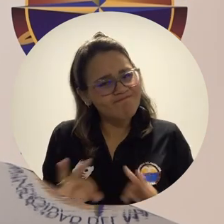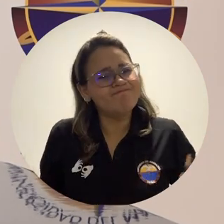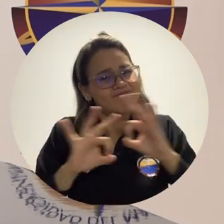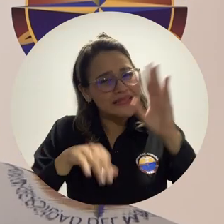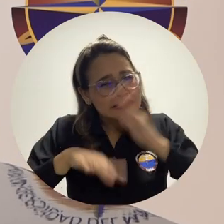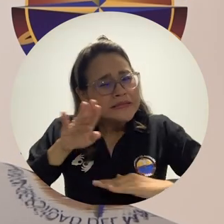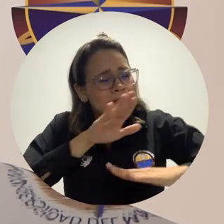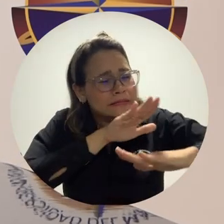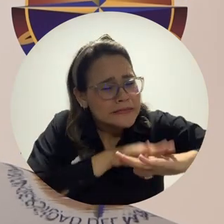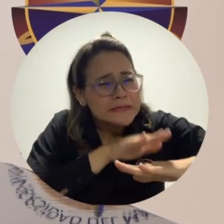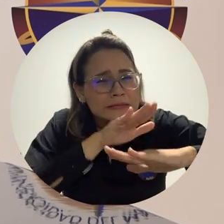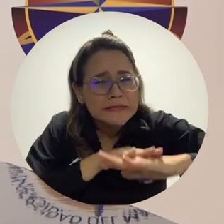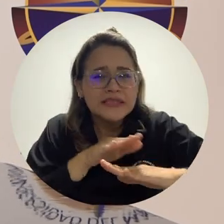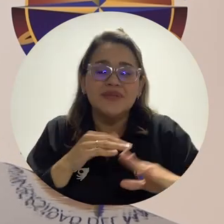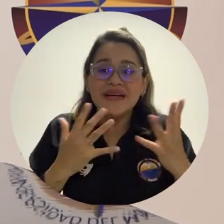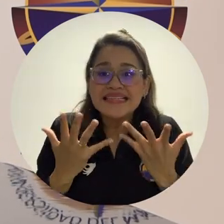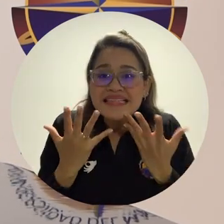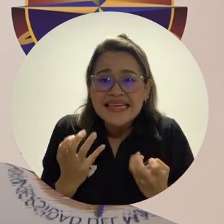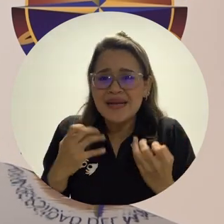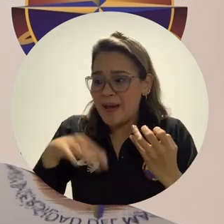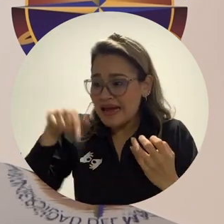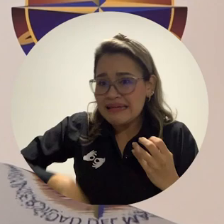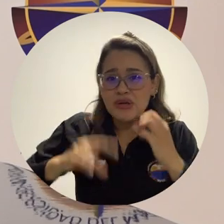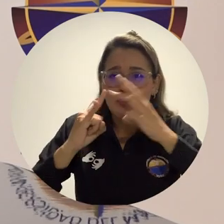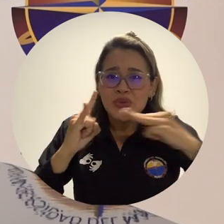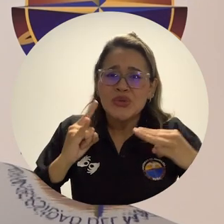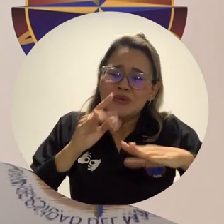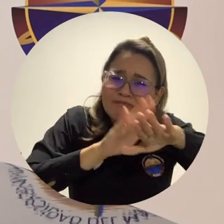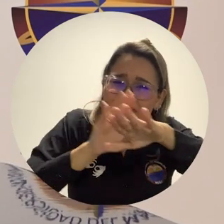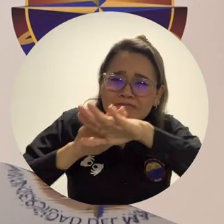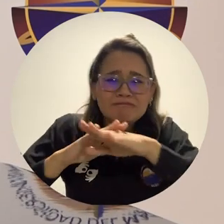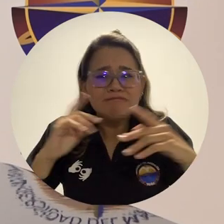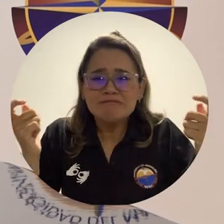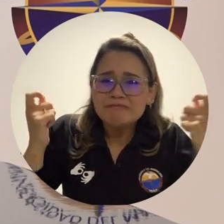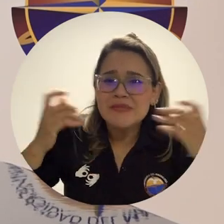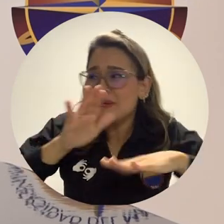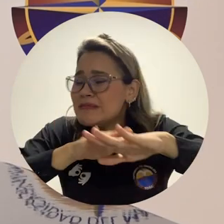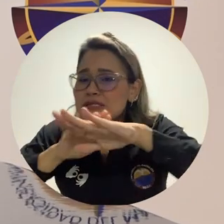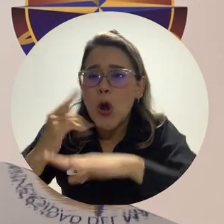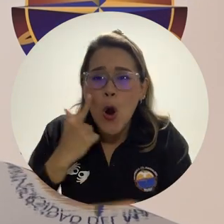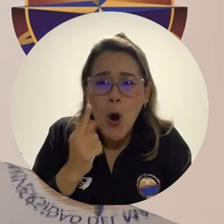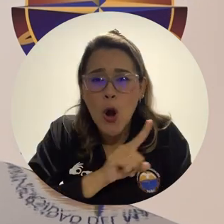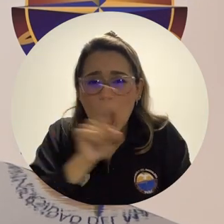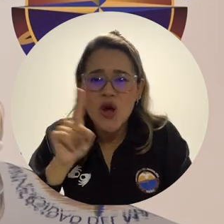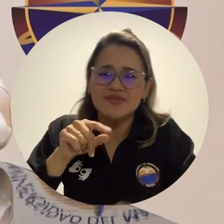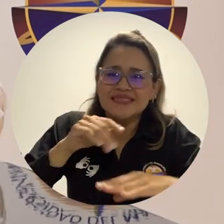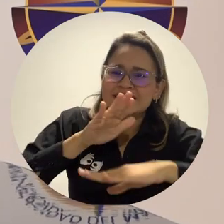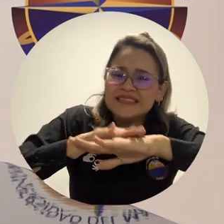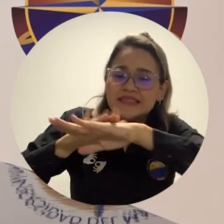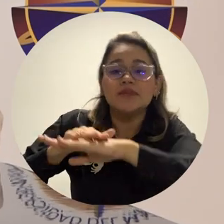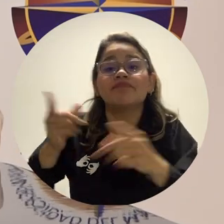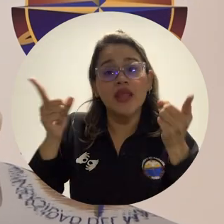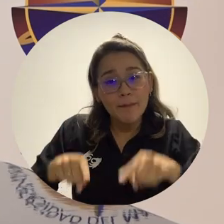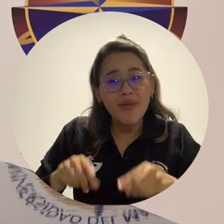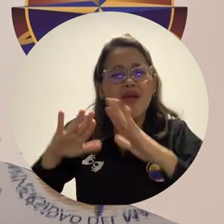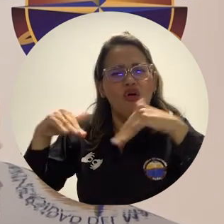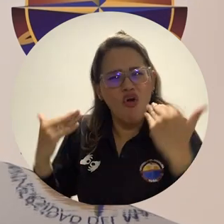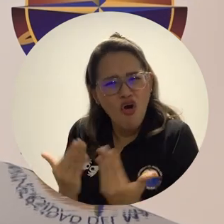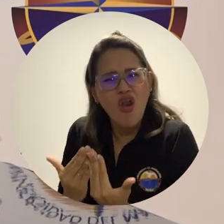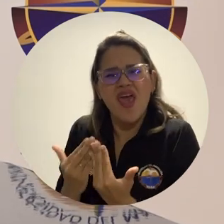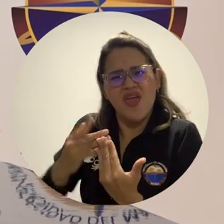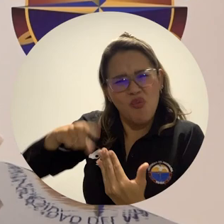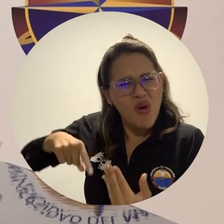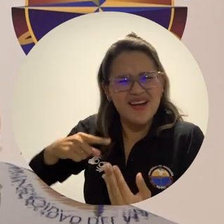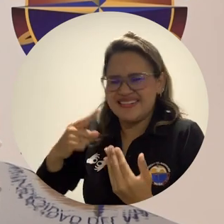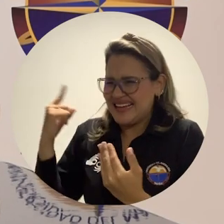eso agrava su condición. Vamos a iniciar una campaña intensa frente al tema de la prevención en el consumo tanto de drogas como de alcohol, pero también